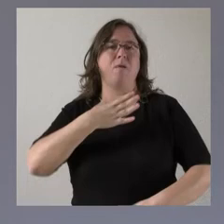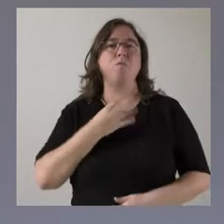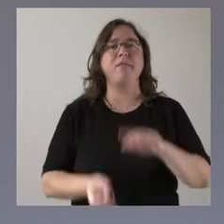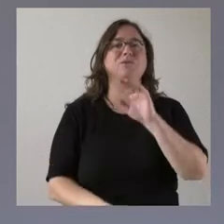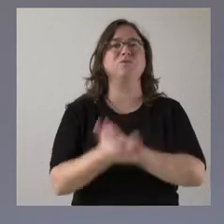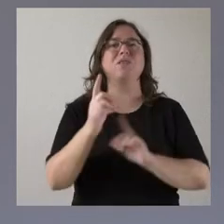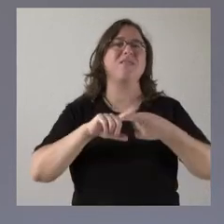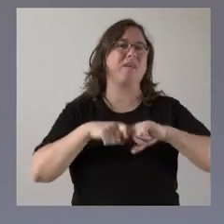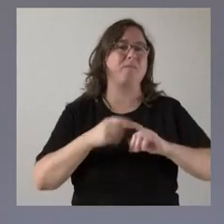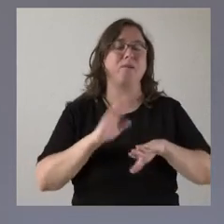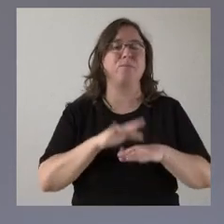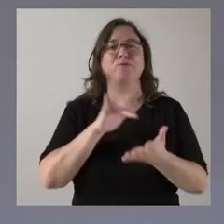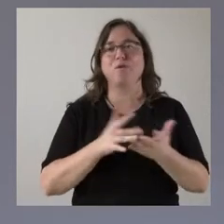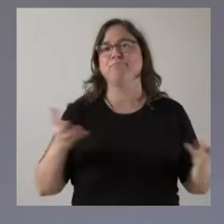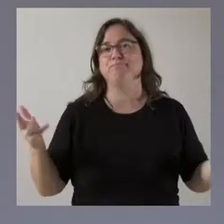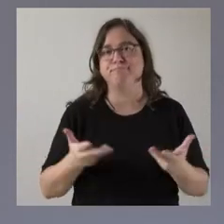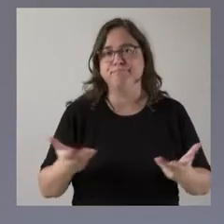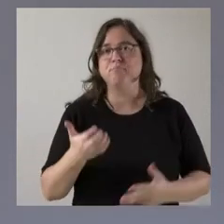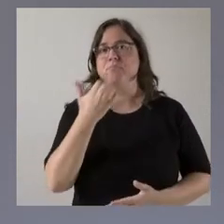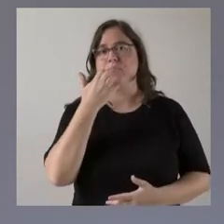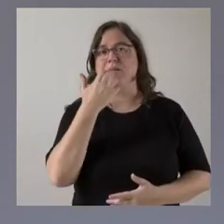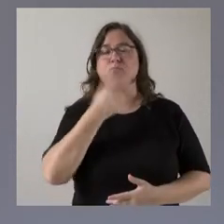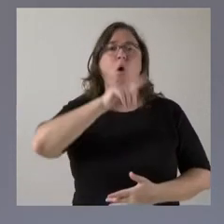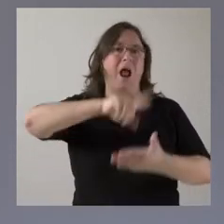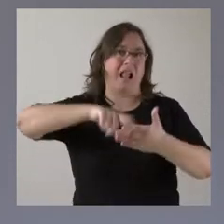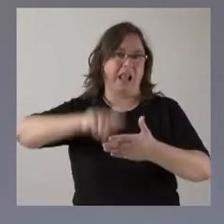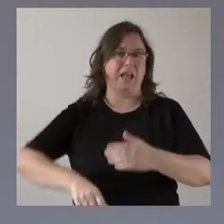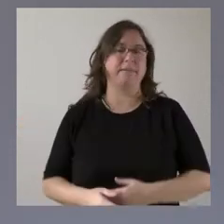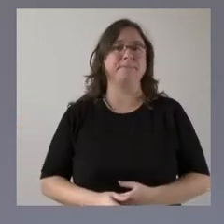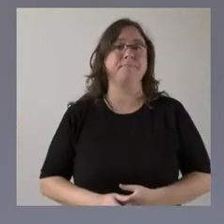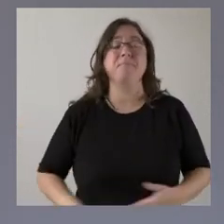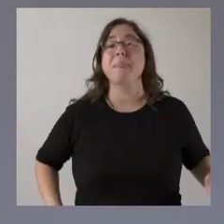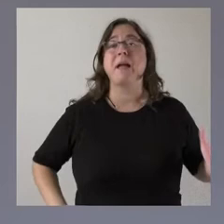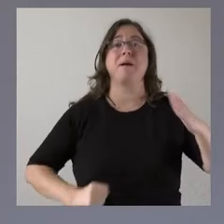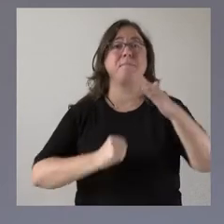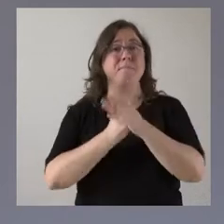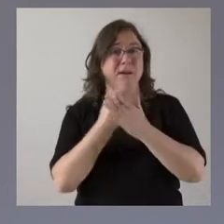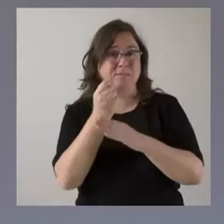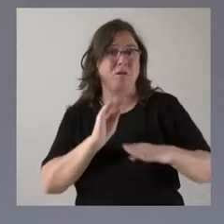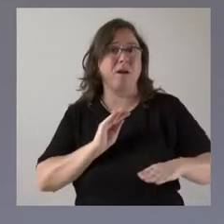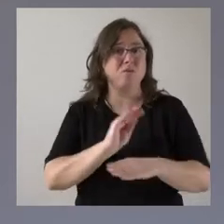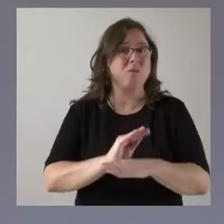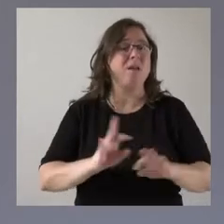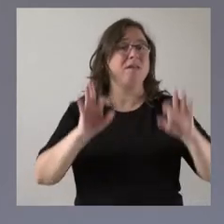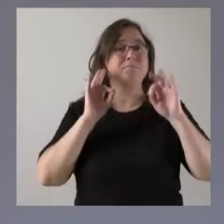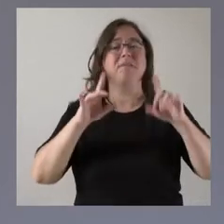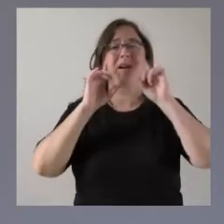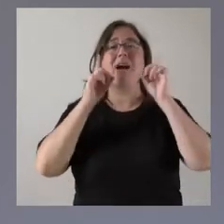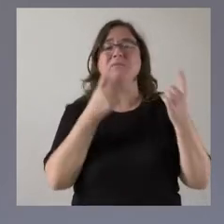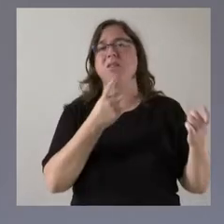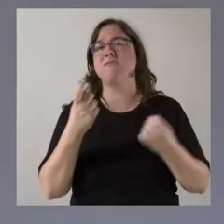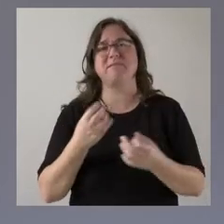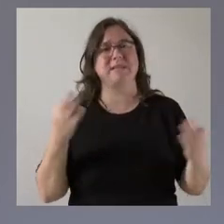las familias en un momento dado por ejemplo de alquiler el importe máximo de estas ayudas económicas en caso de que sean